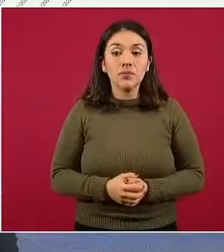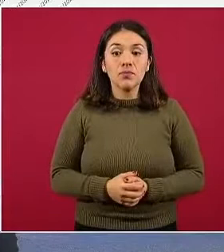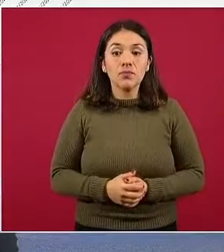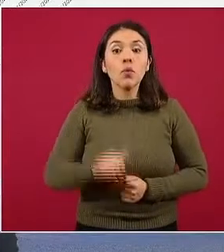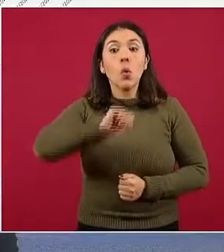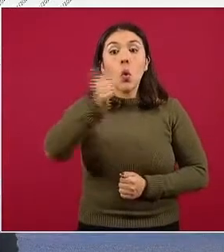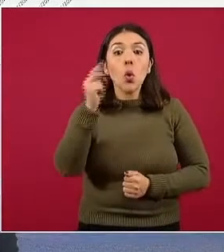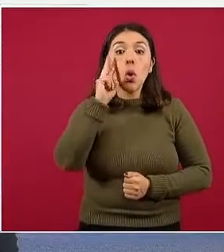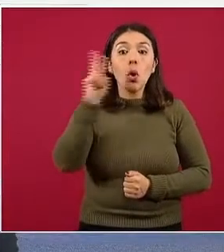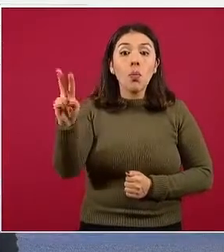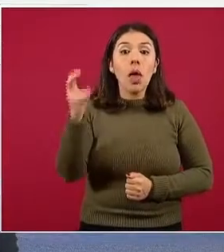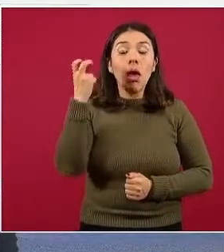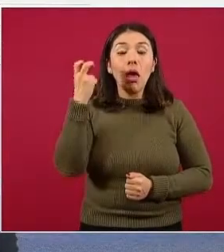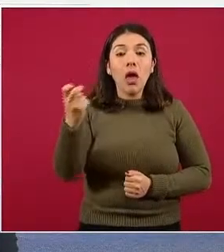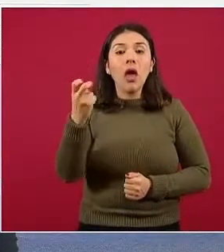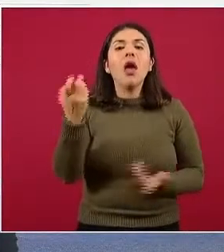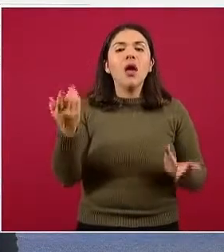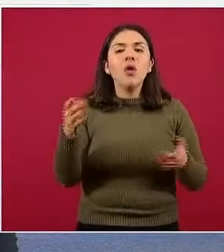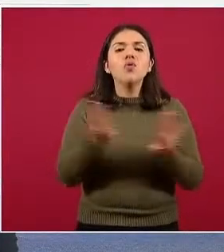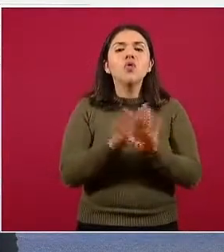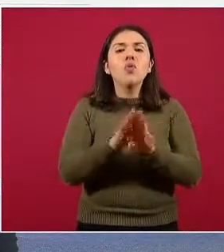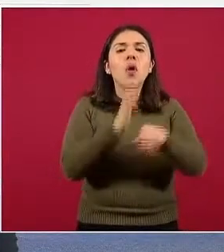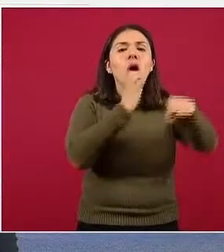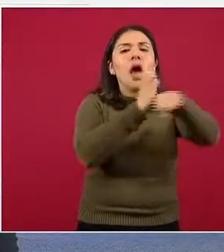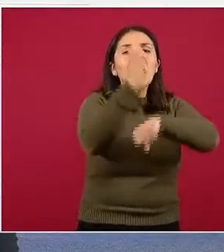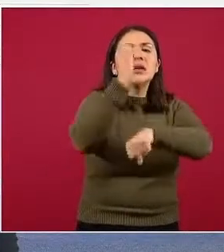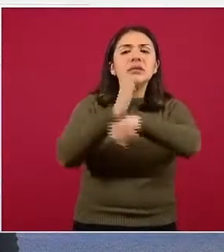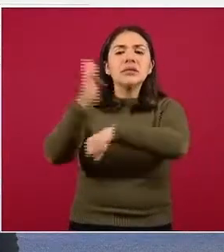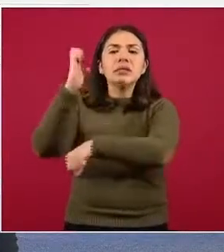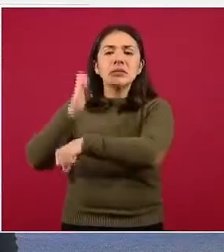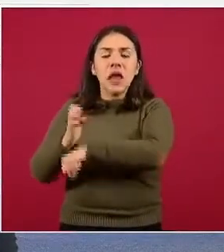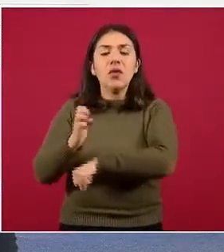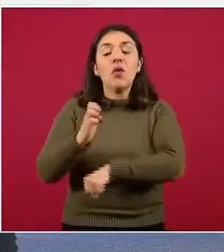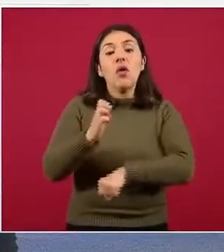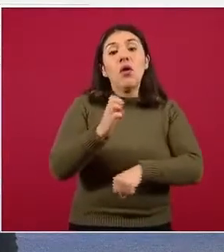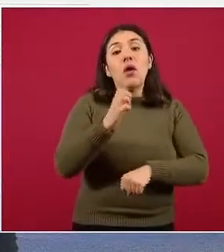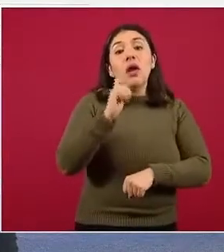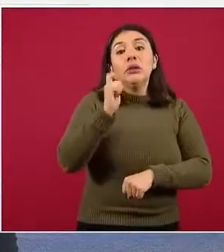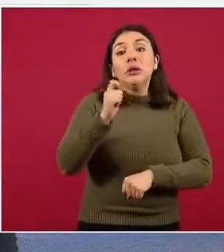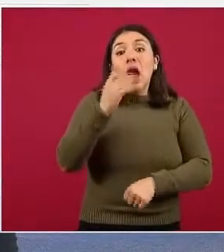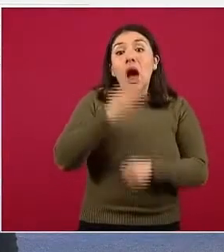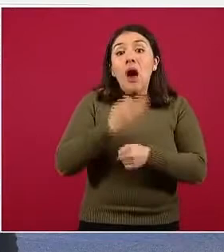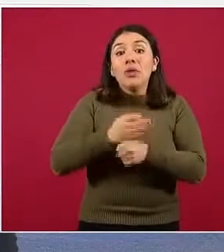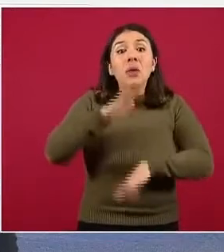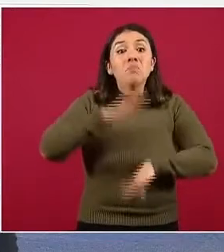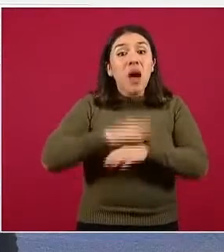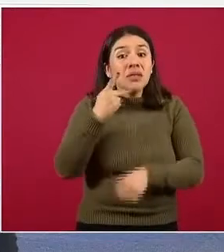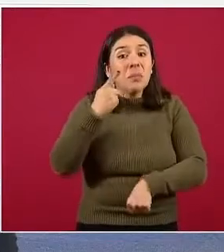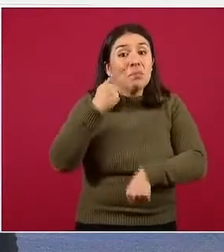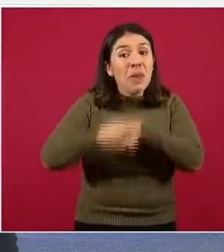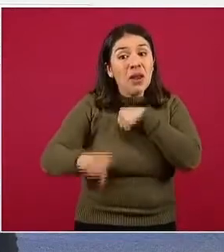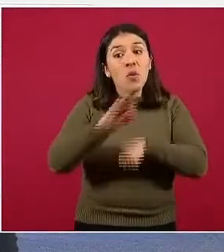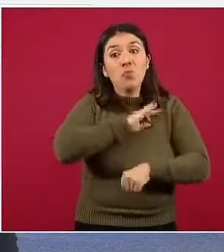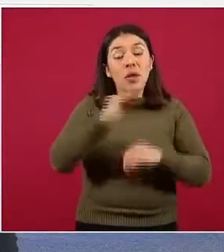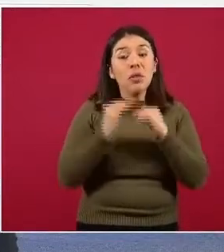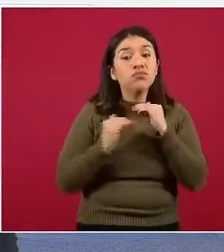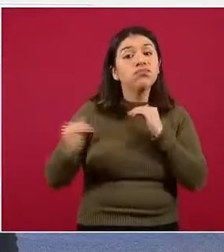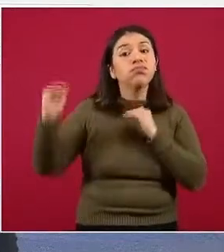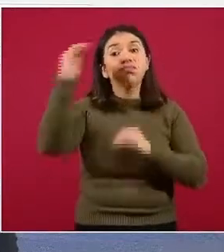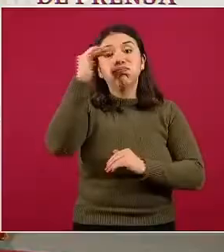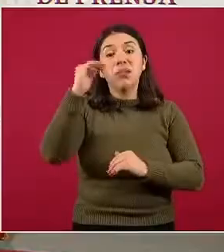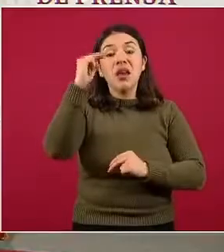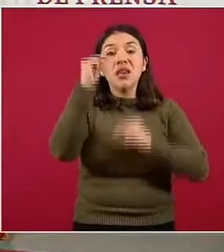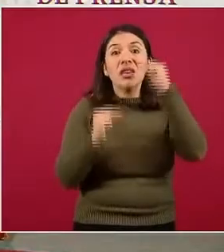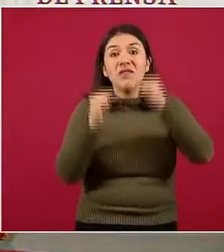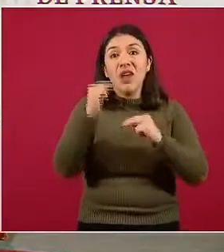continuación vamos a ver algunas diapositivas por estado de los estados que están en mayor riesgo de incrementar